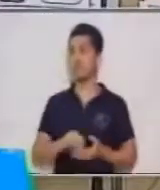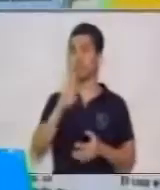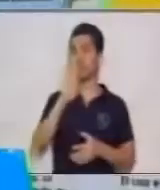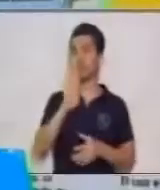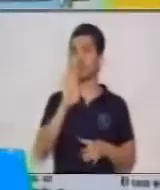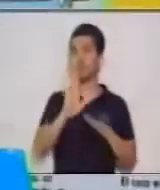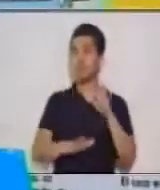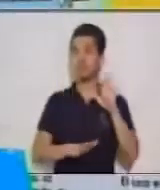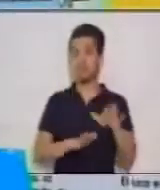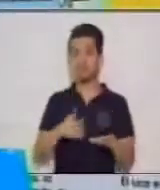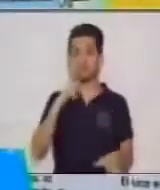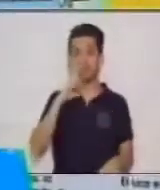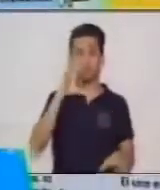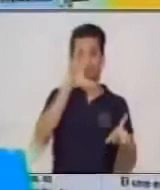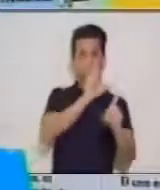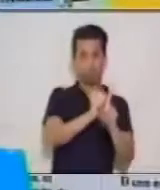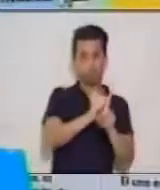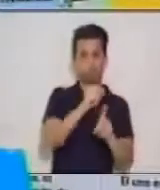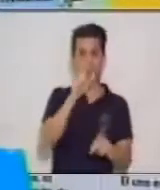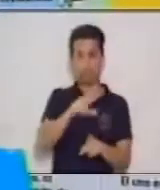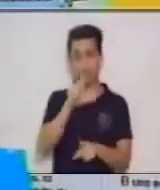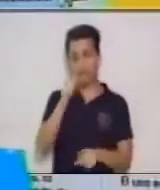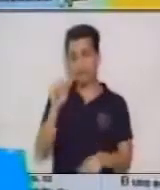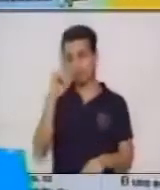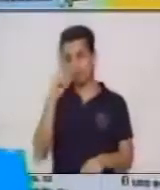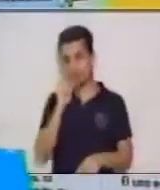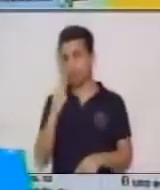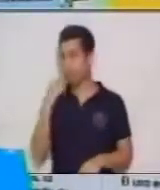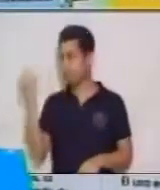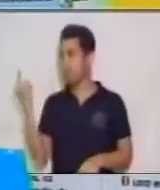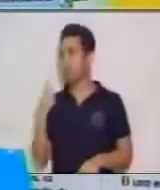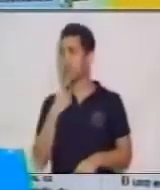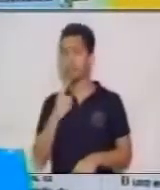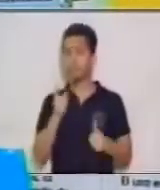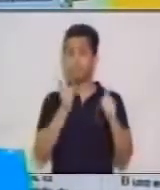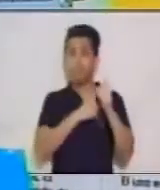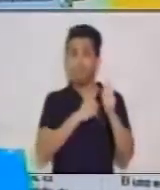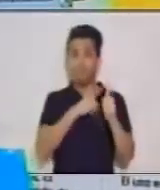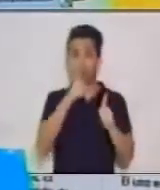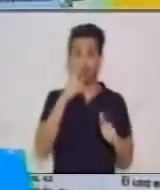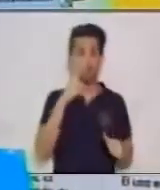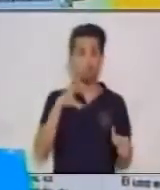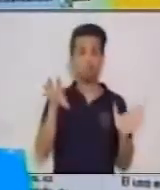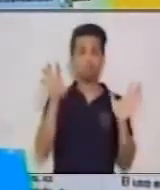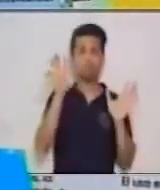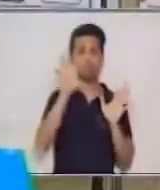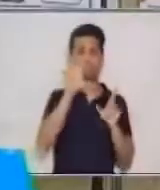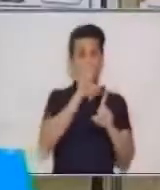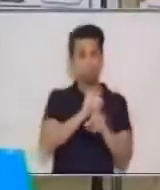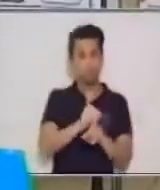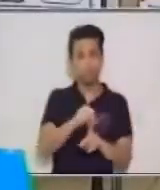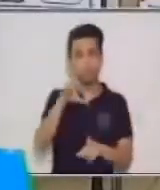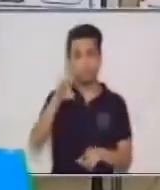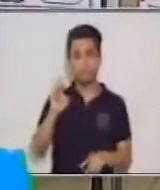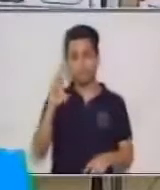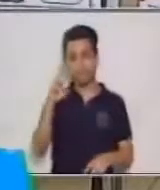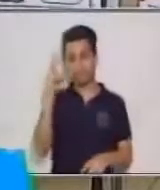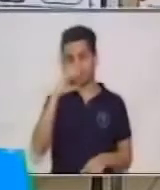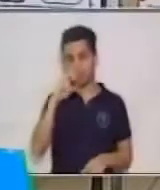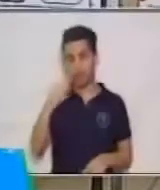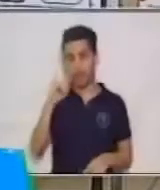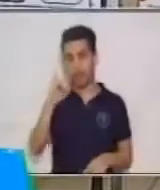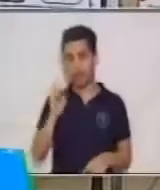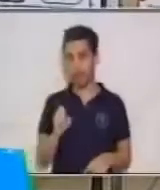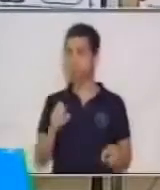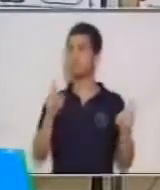para identificar las causas y efectos? 1, identifica los personajes. El segundo, las acciones. Tercero, cuáles